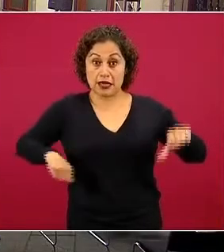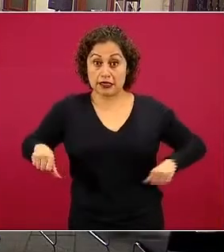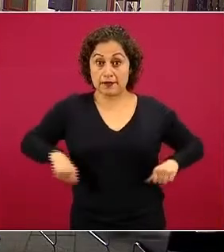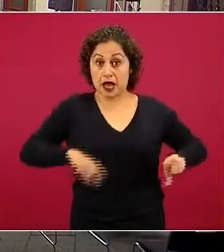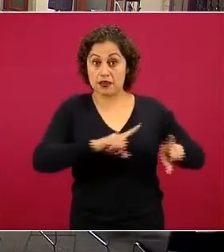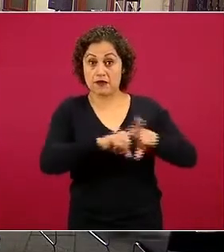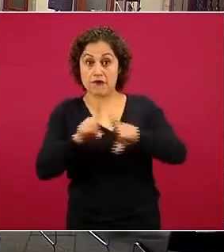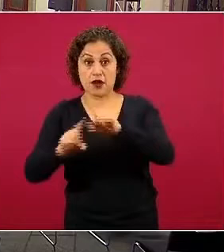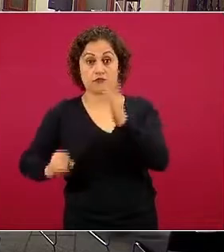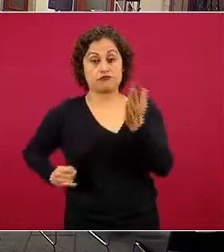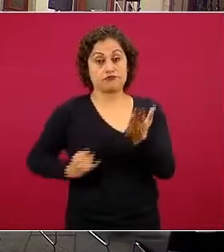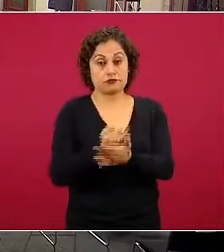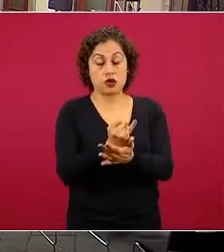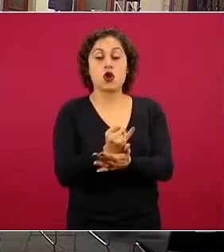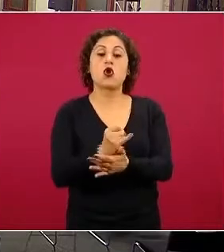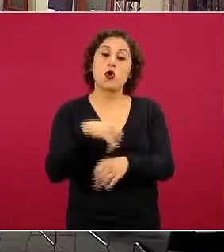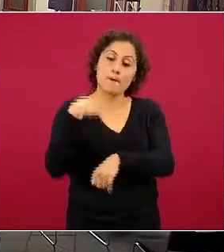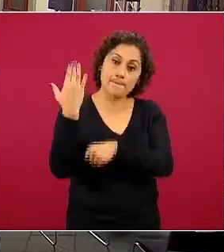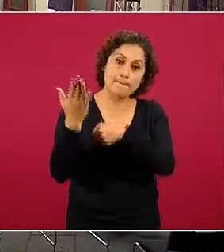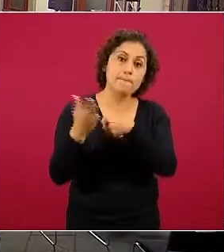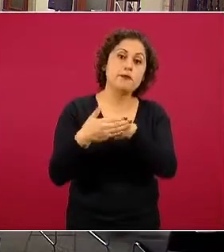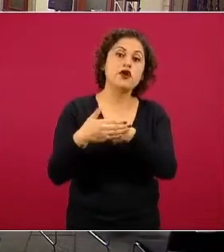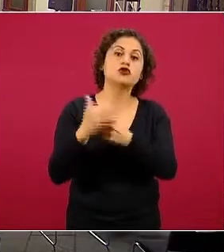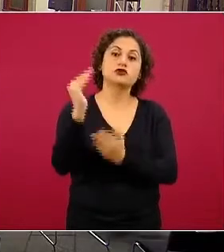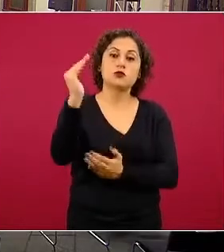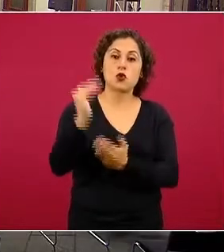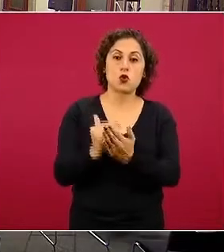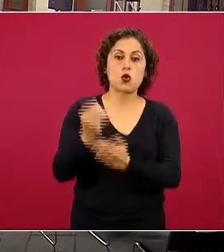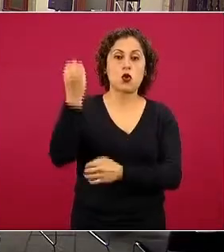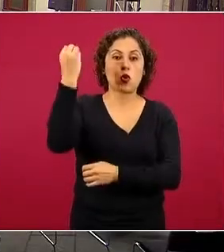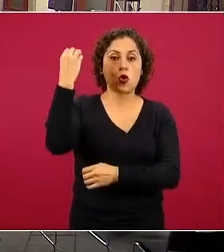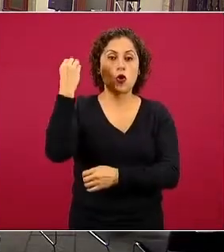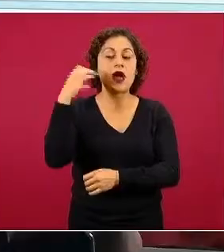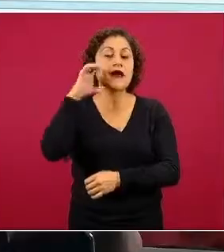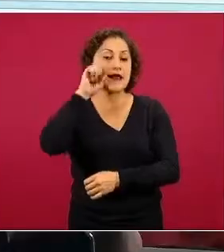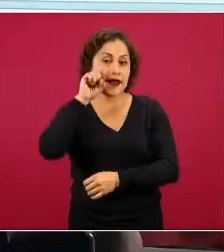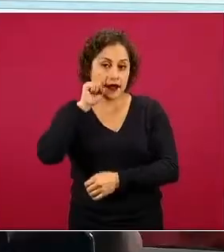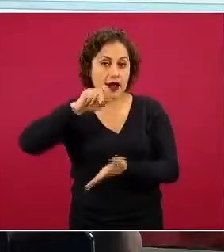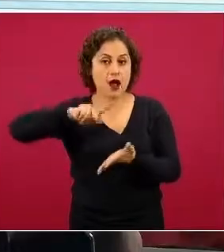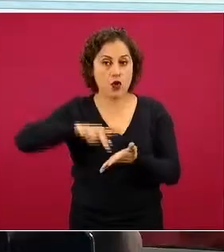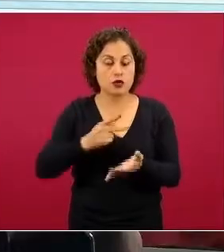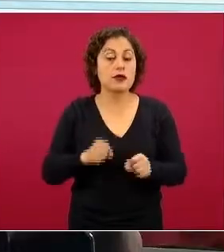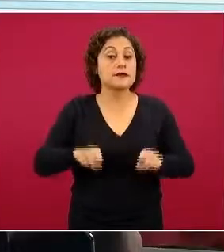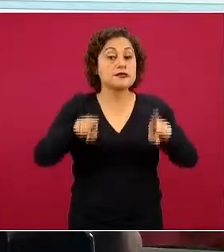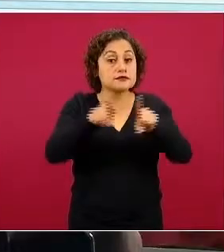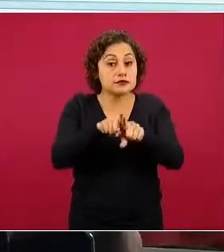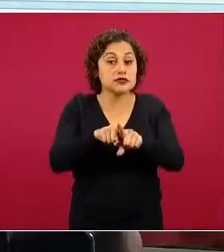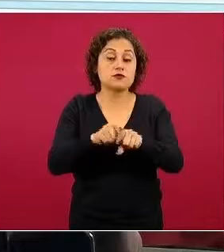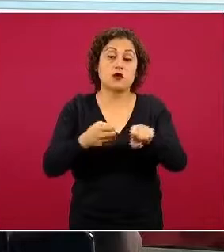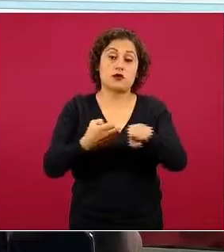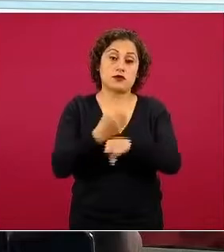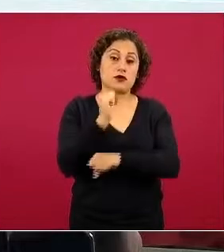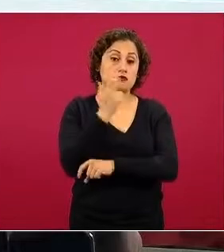el riesgo a naranja muy pronto, al igual que el estado de Chihuahua. La siguiente, por favor.